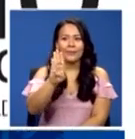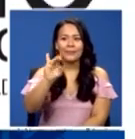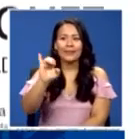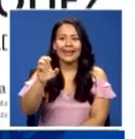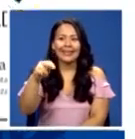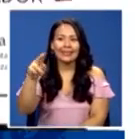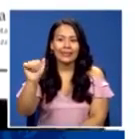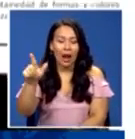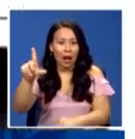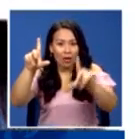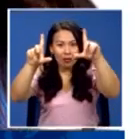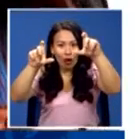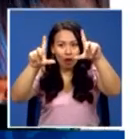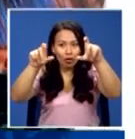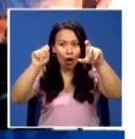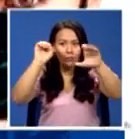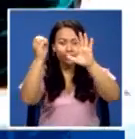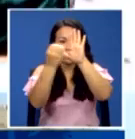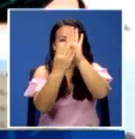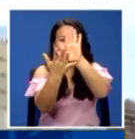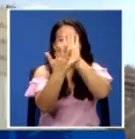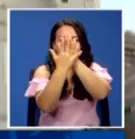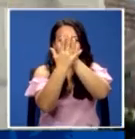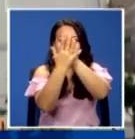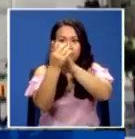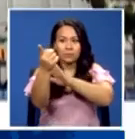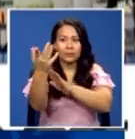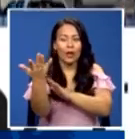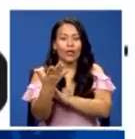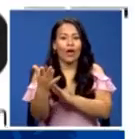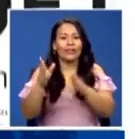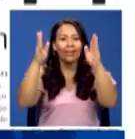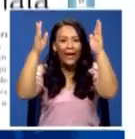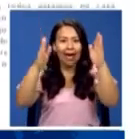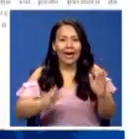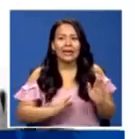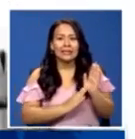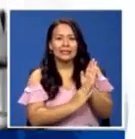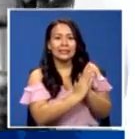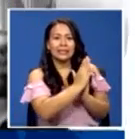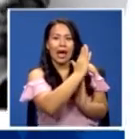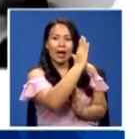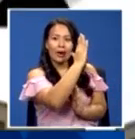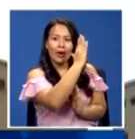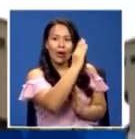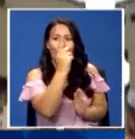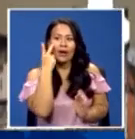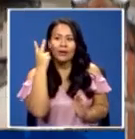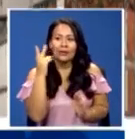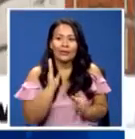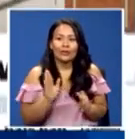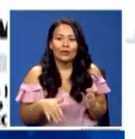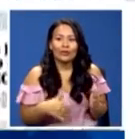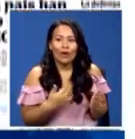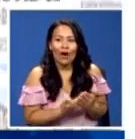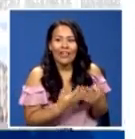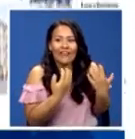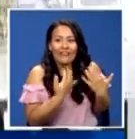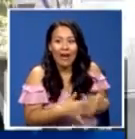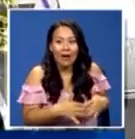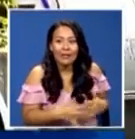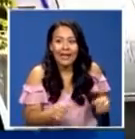la cartografía está puesta en el centro de la ciudad en el cerro del carmen en la zona industrial también vamos a hacer